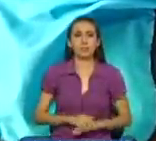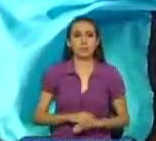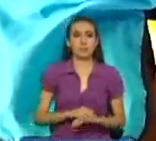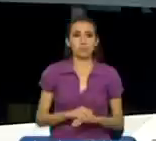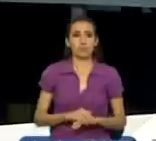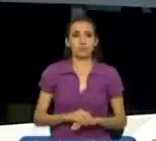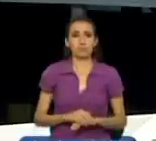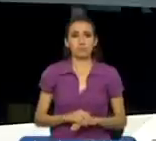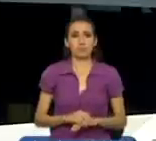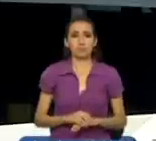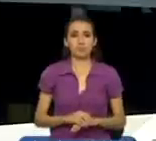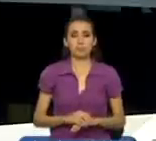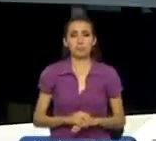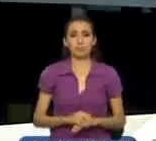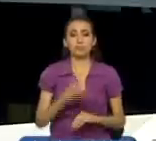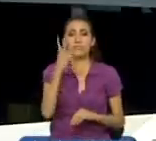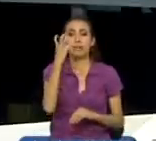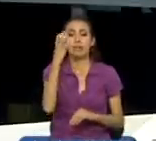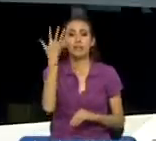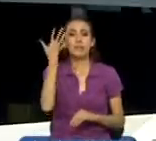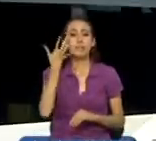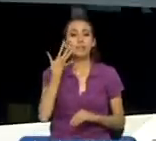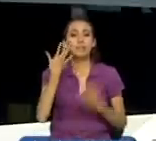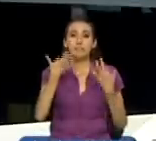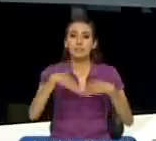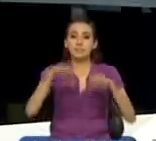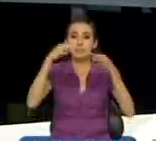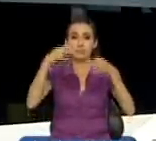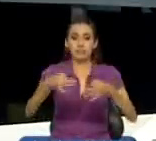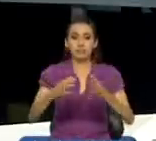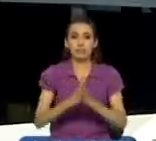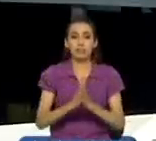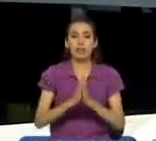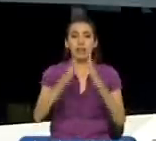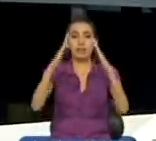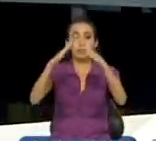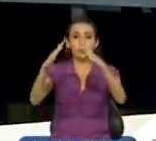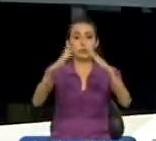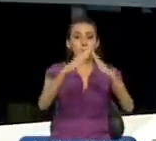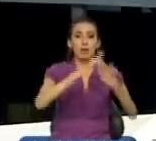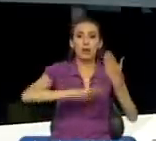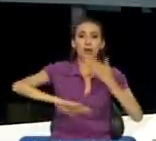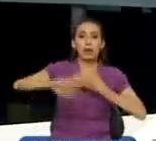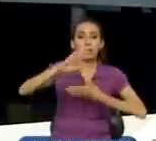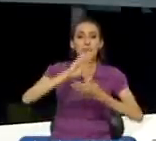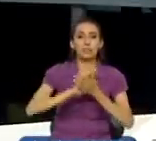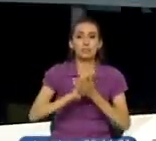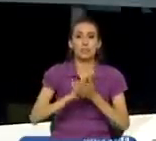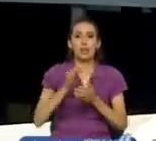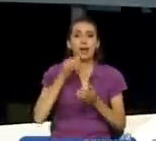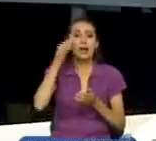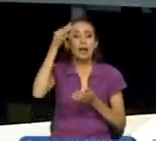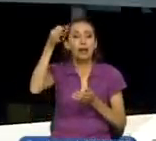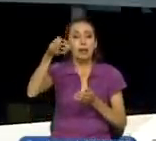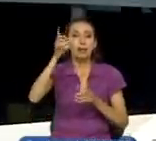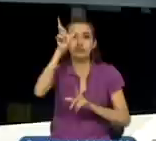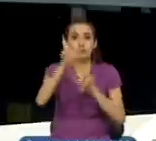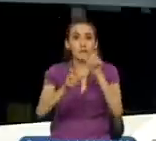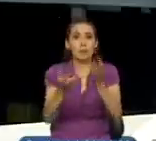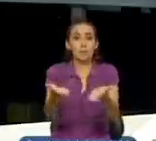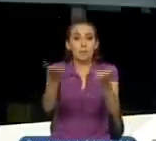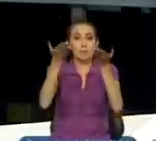TV y en 15 días estarán listas las primeras viviendas de la misión casa para todos las futuras beneficiarias del sector